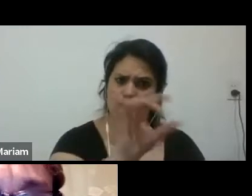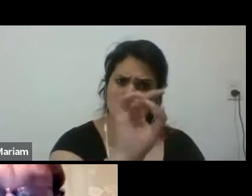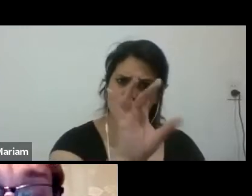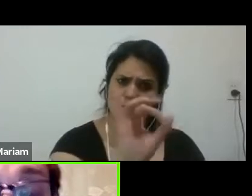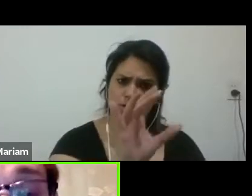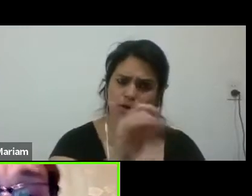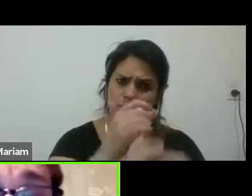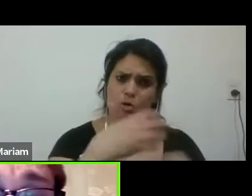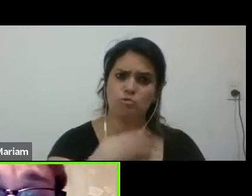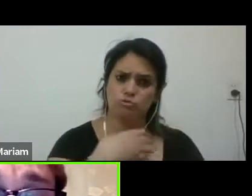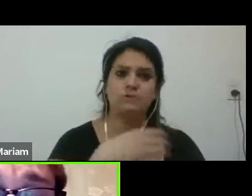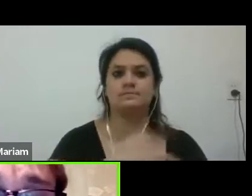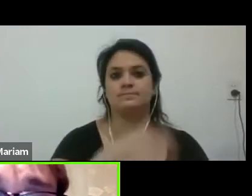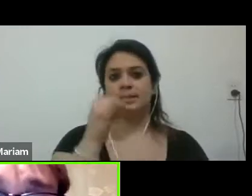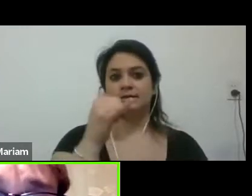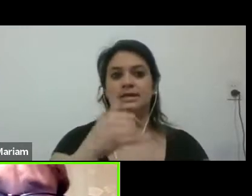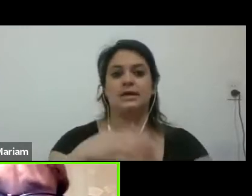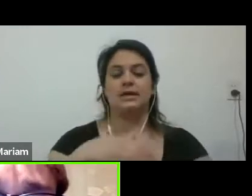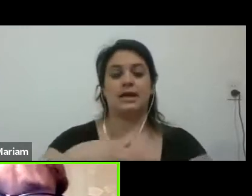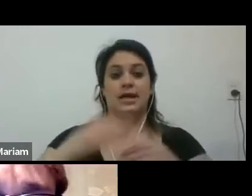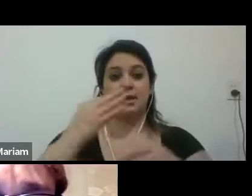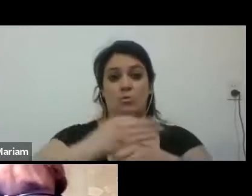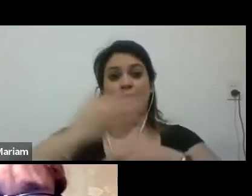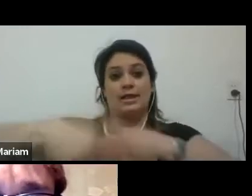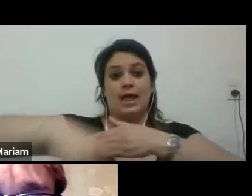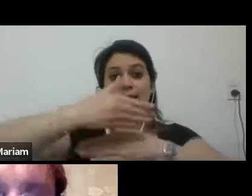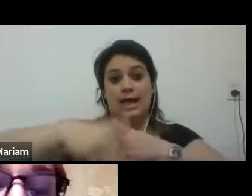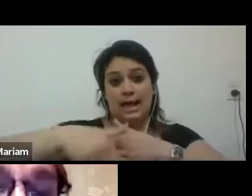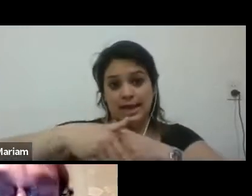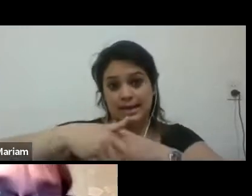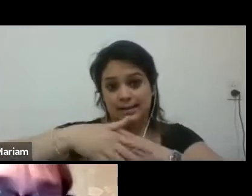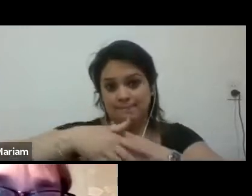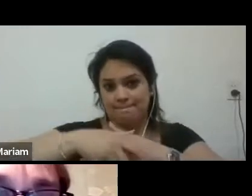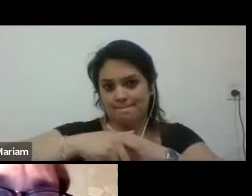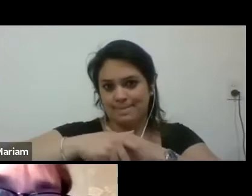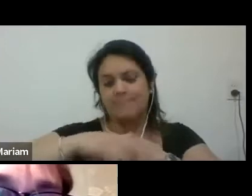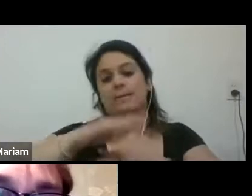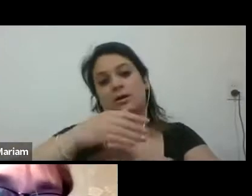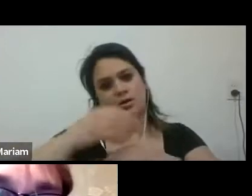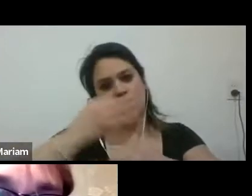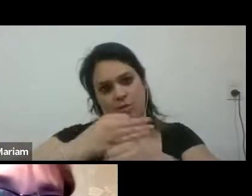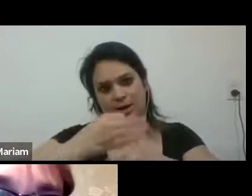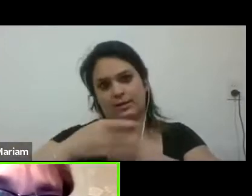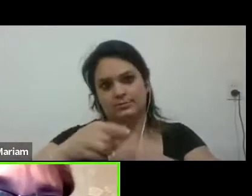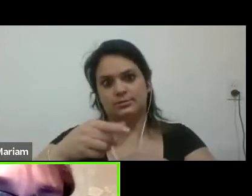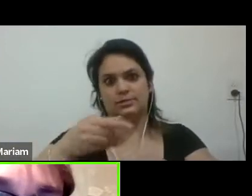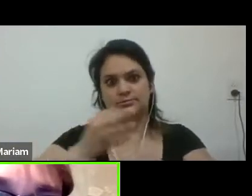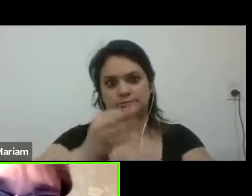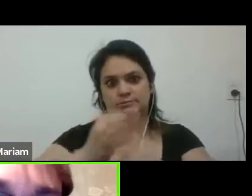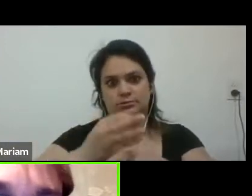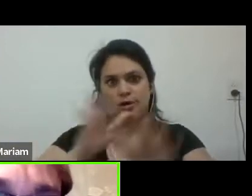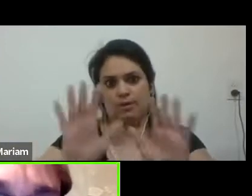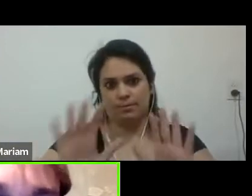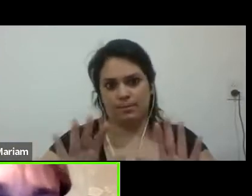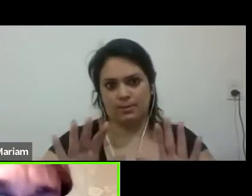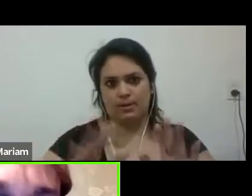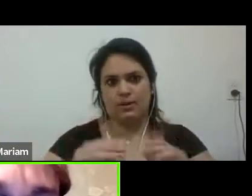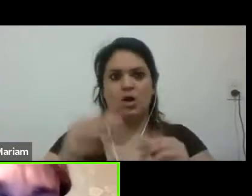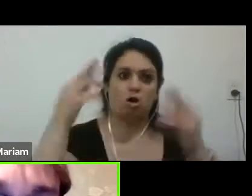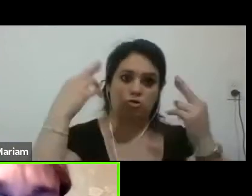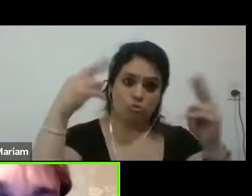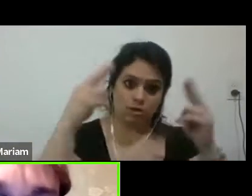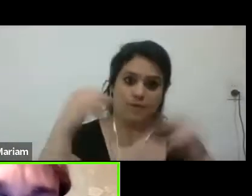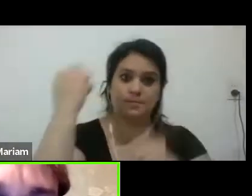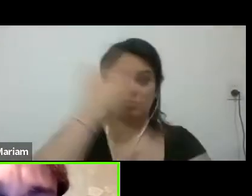si nuestra escuela está conformada para dictar este tipo de temáticas turismo hotelería gastronomía